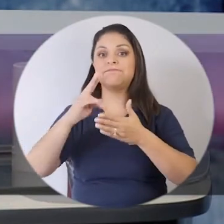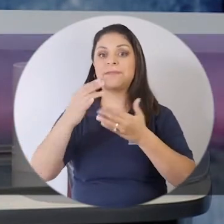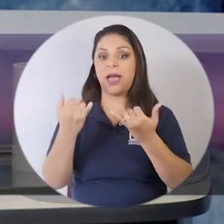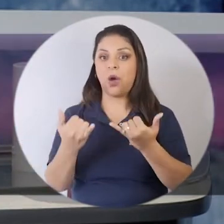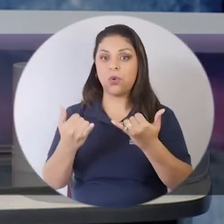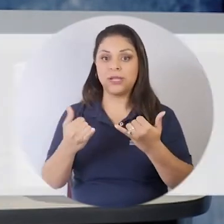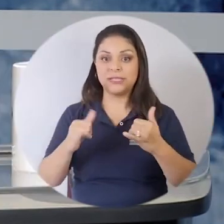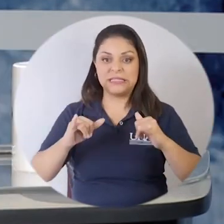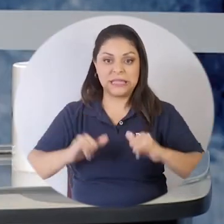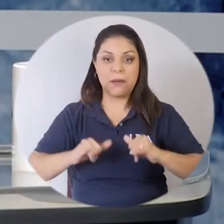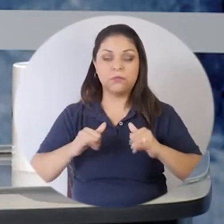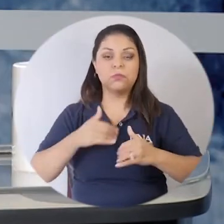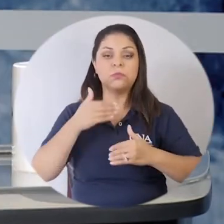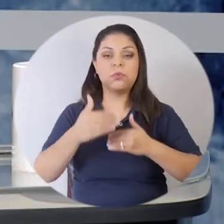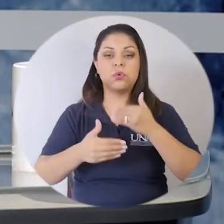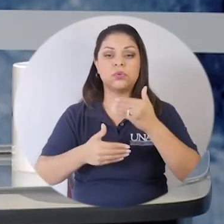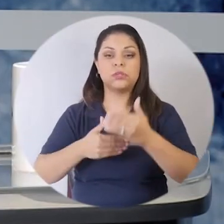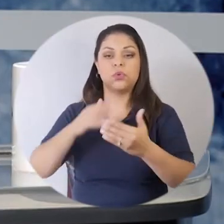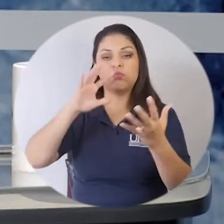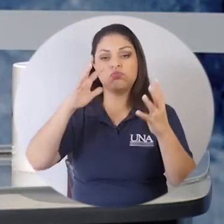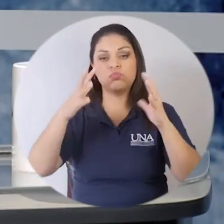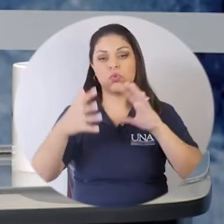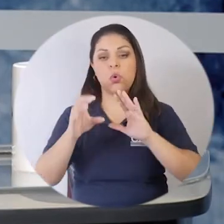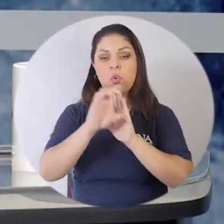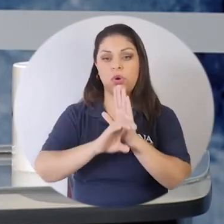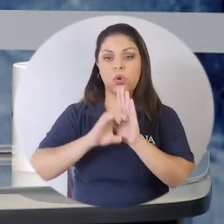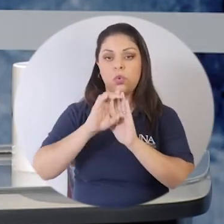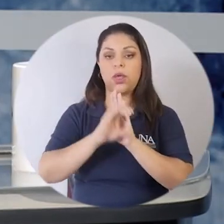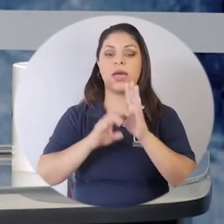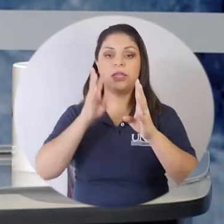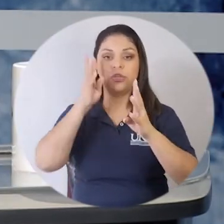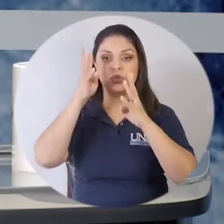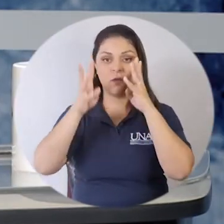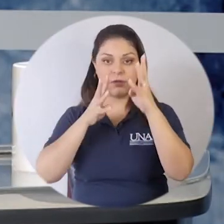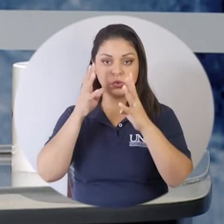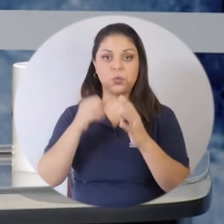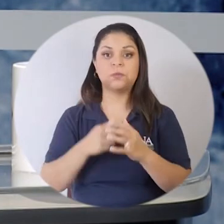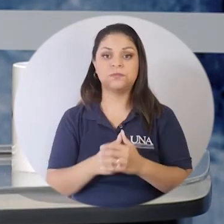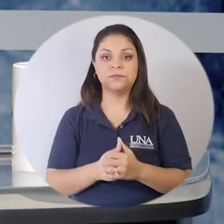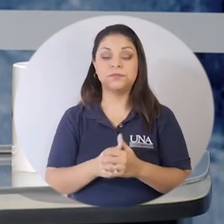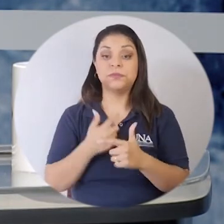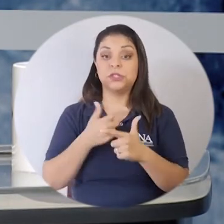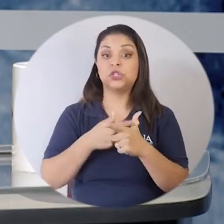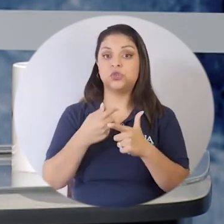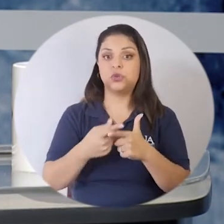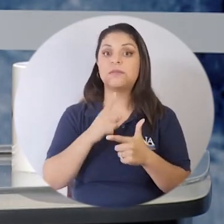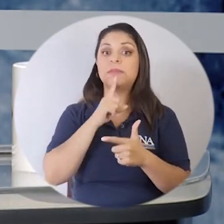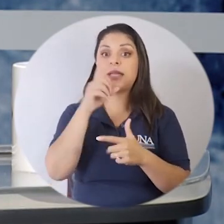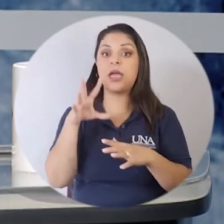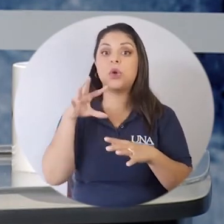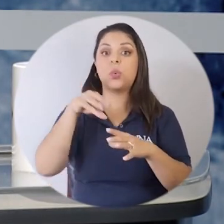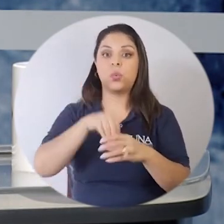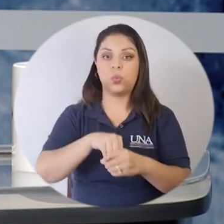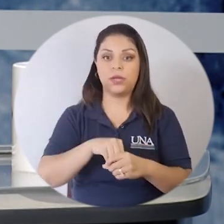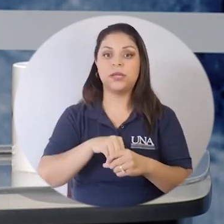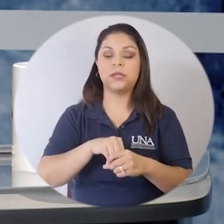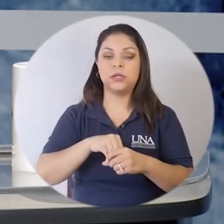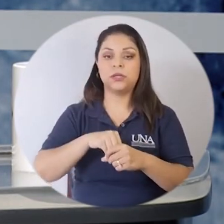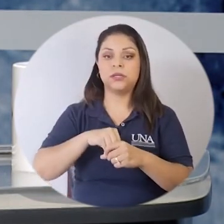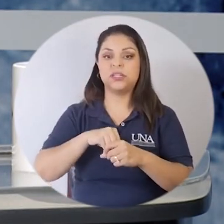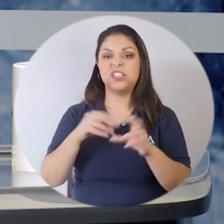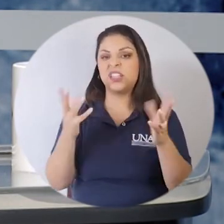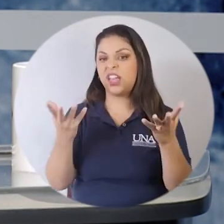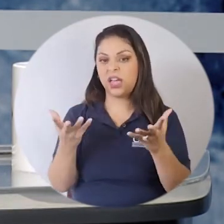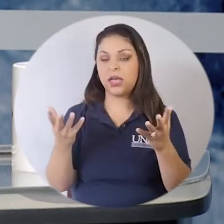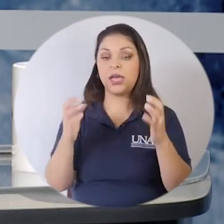encontramos en un proceso de transformación curricular, un proceso de innovación. Entonces es incluir, ¿verdad?,